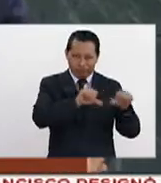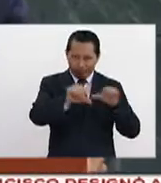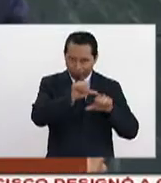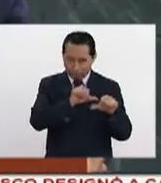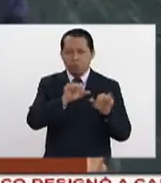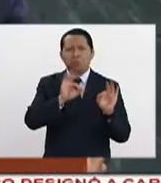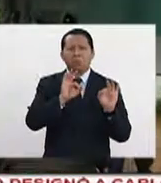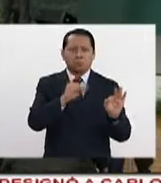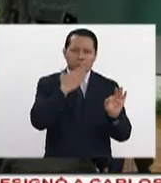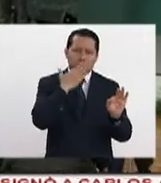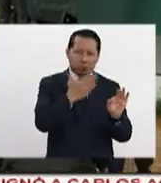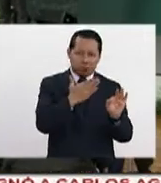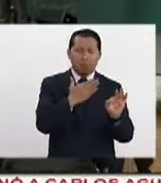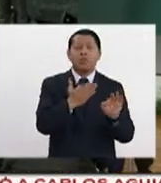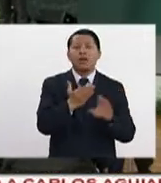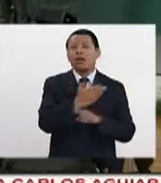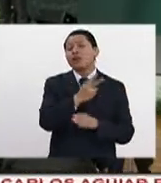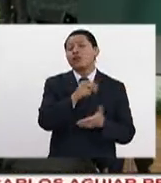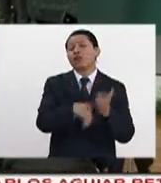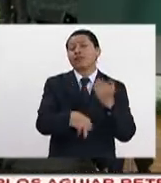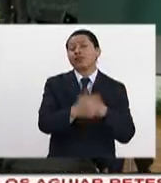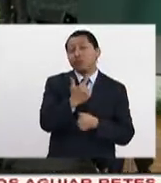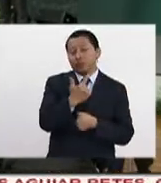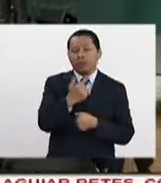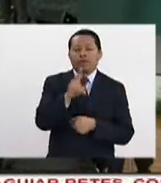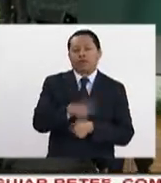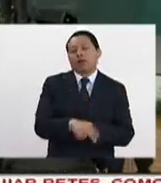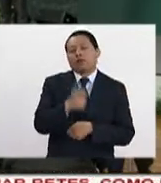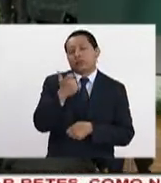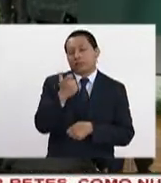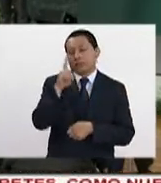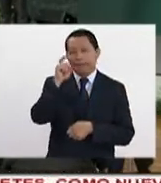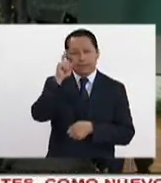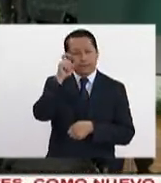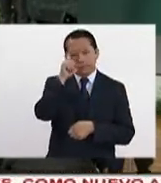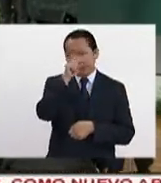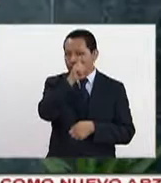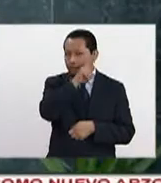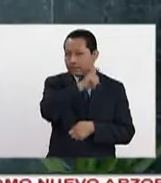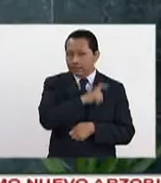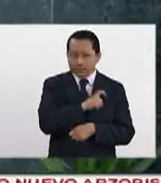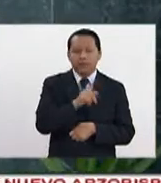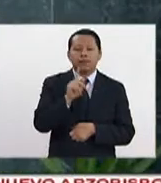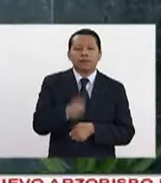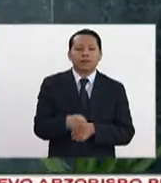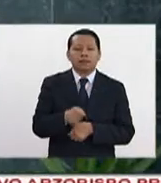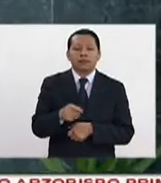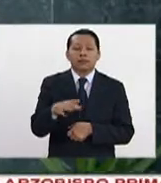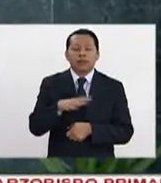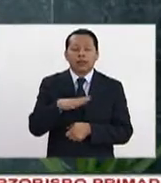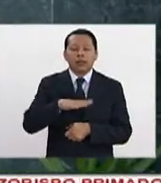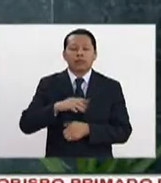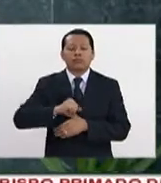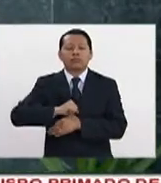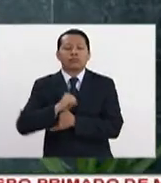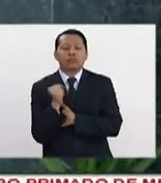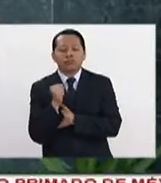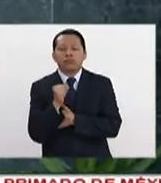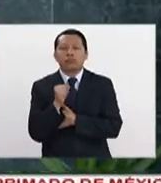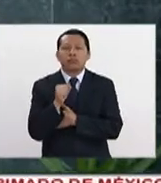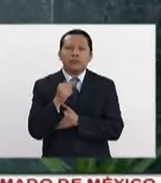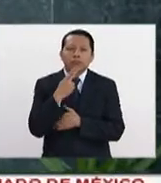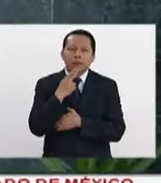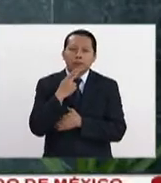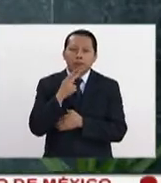pues teníamos una situación financiera pues muy deteriorada. Estábamos utilizando reservas financieras por alrededor